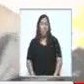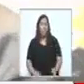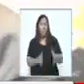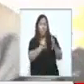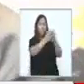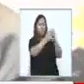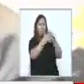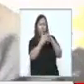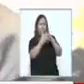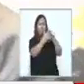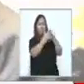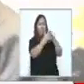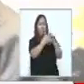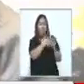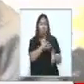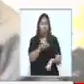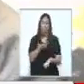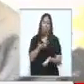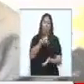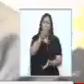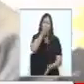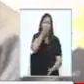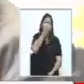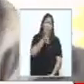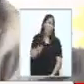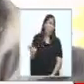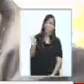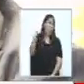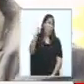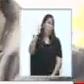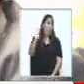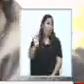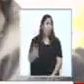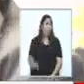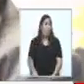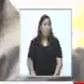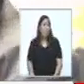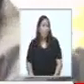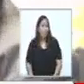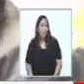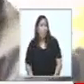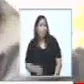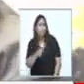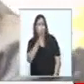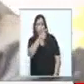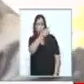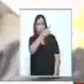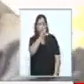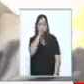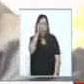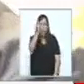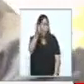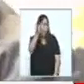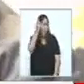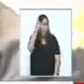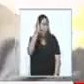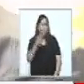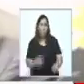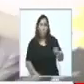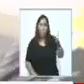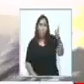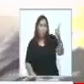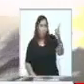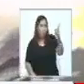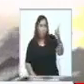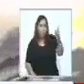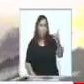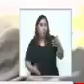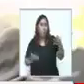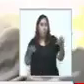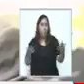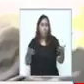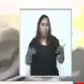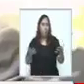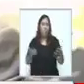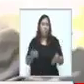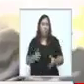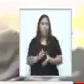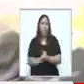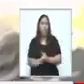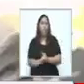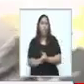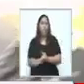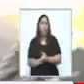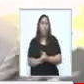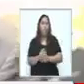gringo. Ellos no entienden que quienes evitan los cambios pacíficos dan paso a